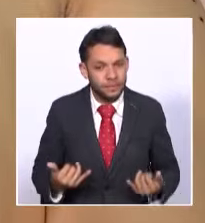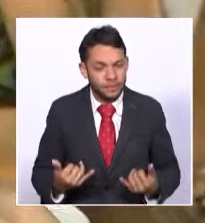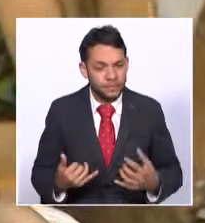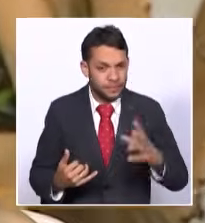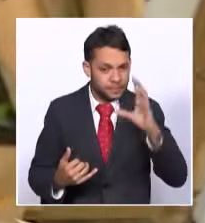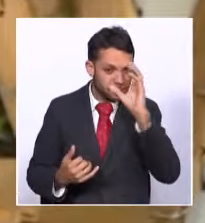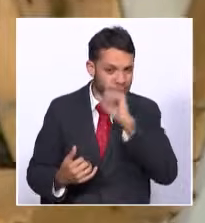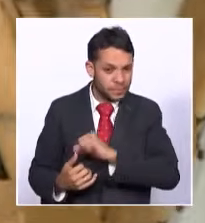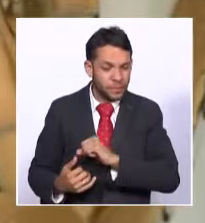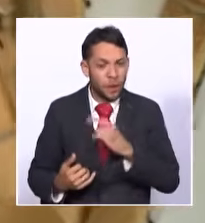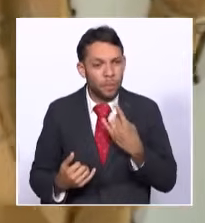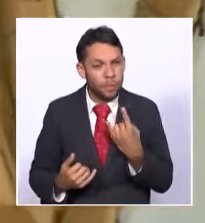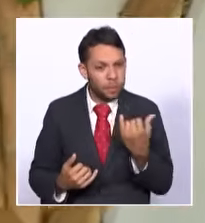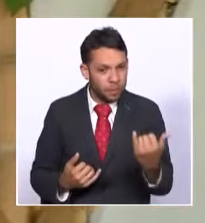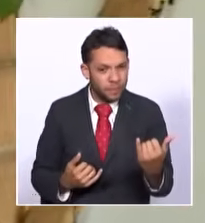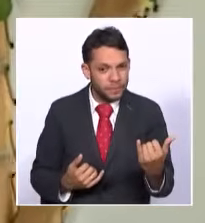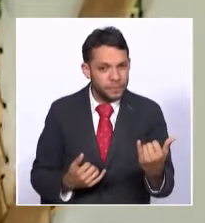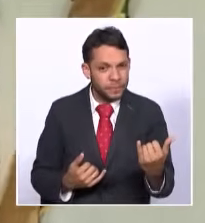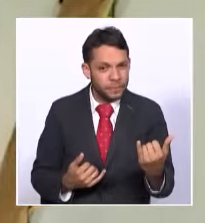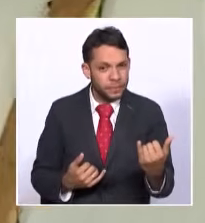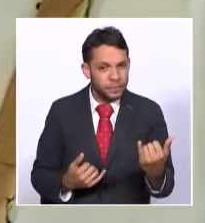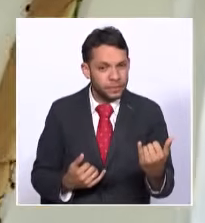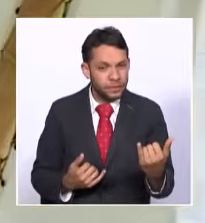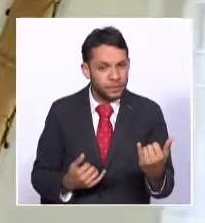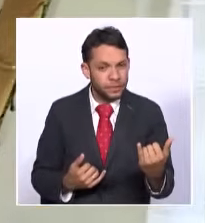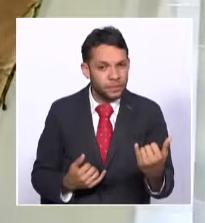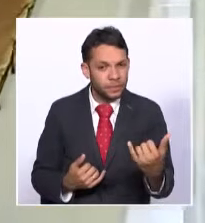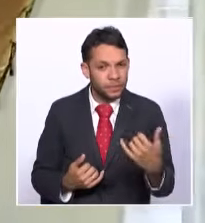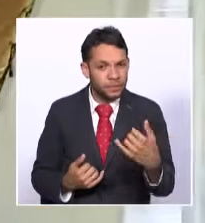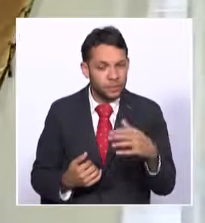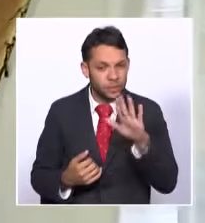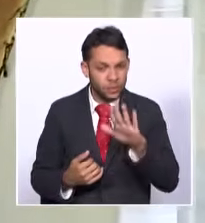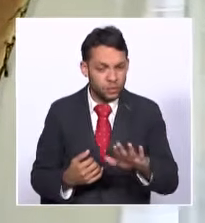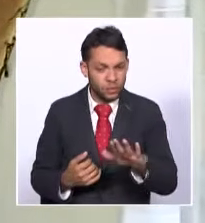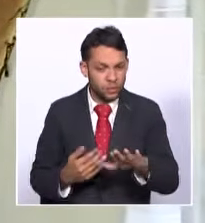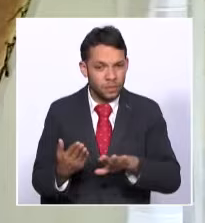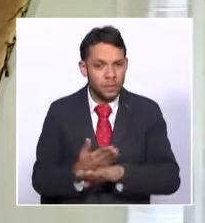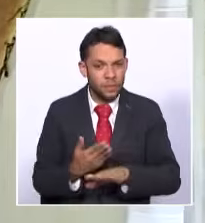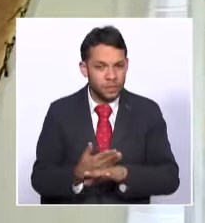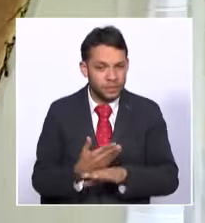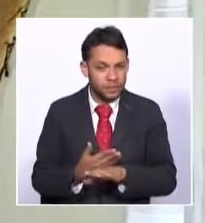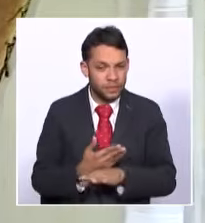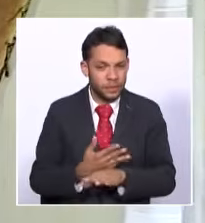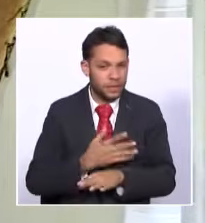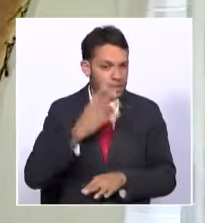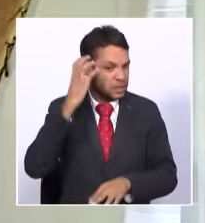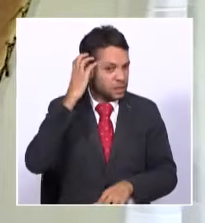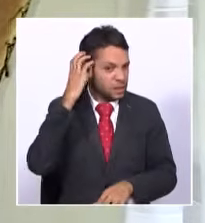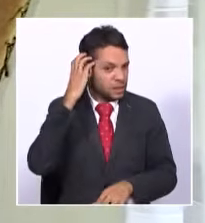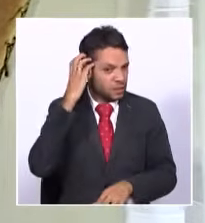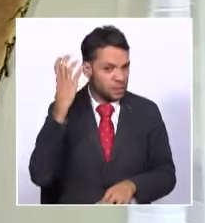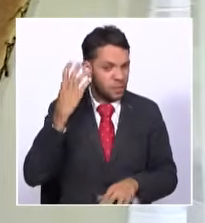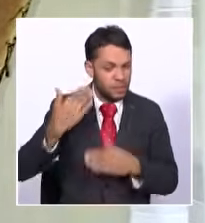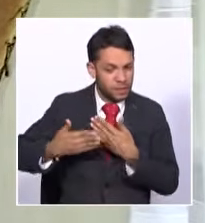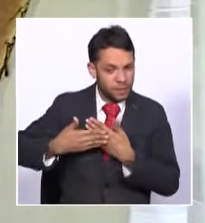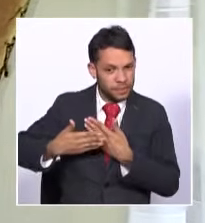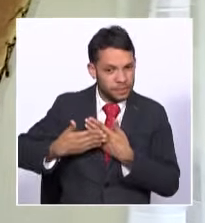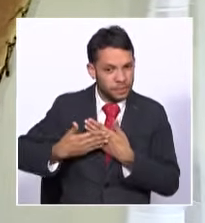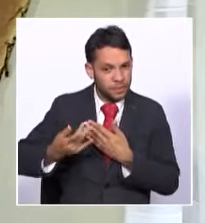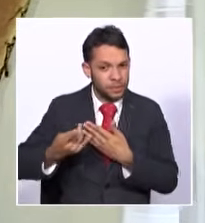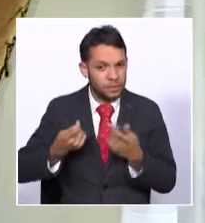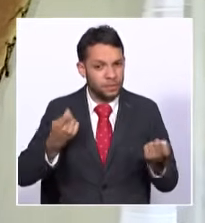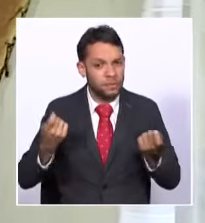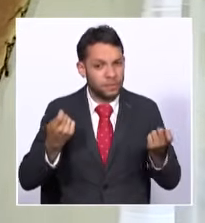cuando tenemos una lesión de orden neurológico, sí, el doctor Andrés en este caso no